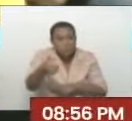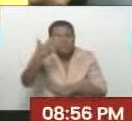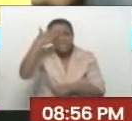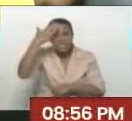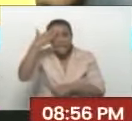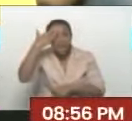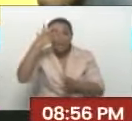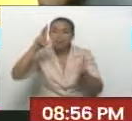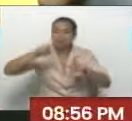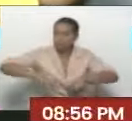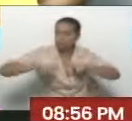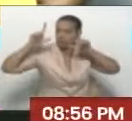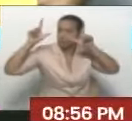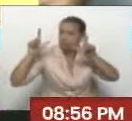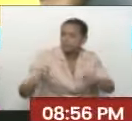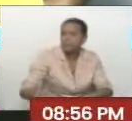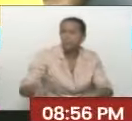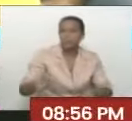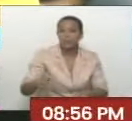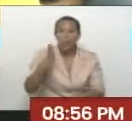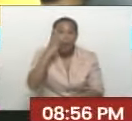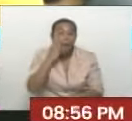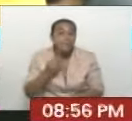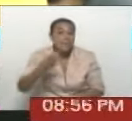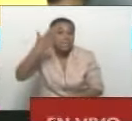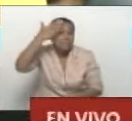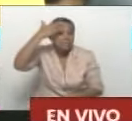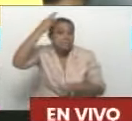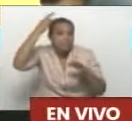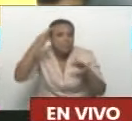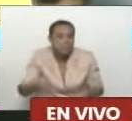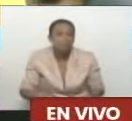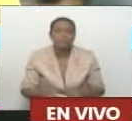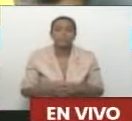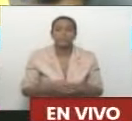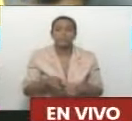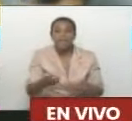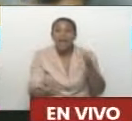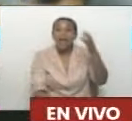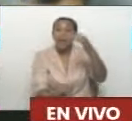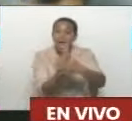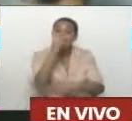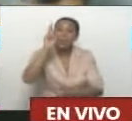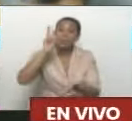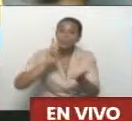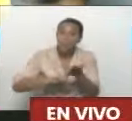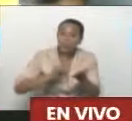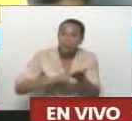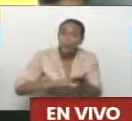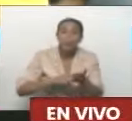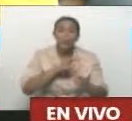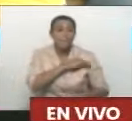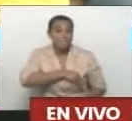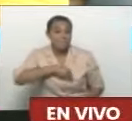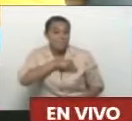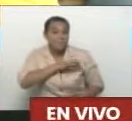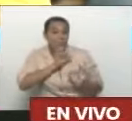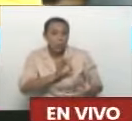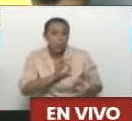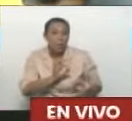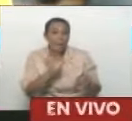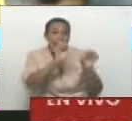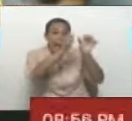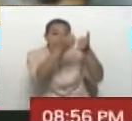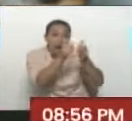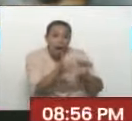sea certificado y eso pues lo vamos a trabajar. Además se ha creado también una especialidad en